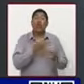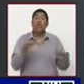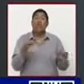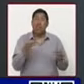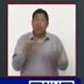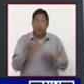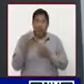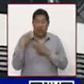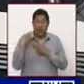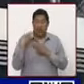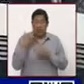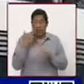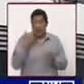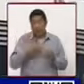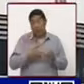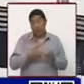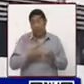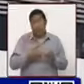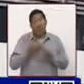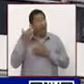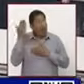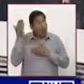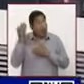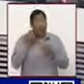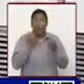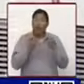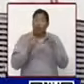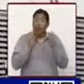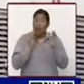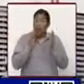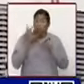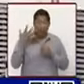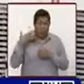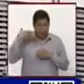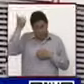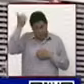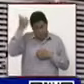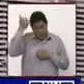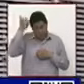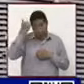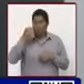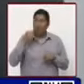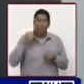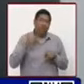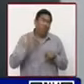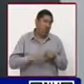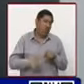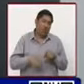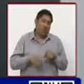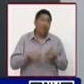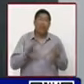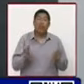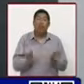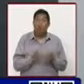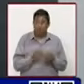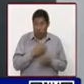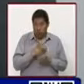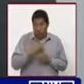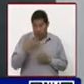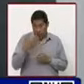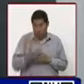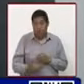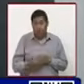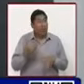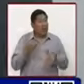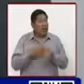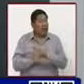Petrolíferos Fiscales Bolivianos. Estamos acá tratando de hablar con el gerente. Lamentablemente no hemos tenido suerte. Acabó la reunión donde